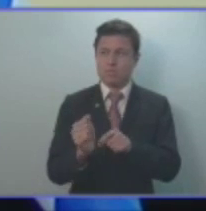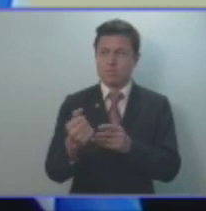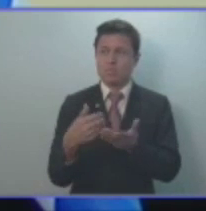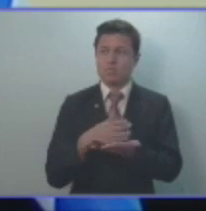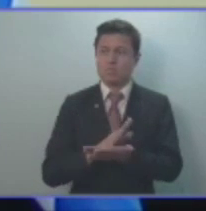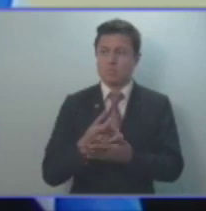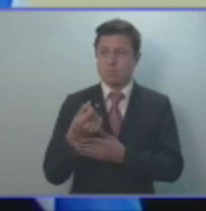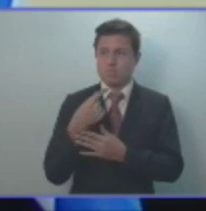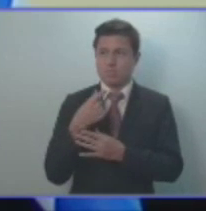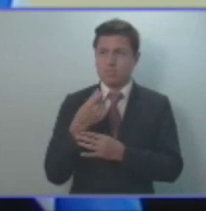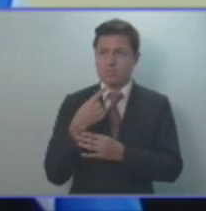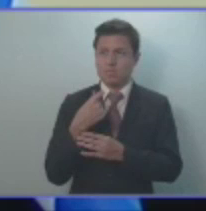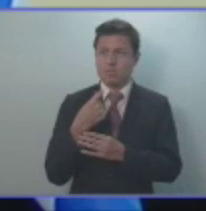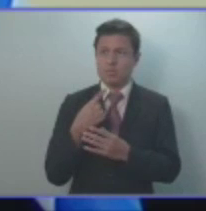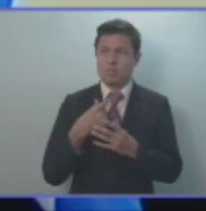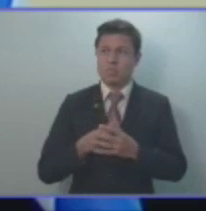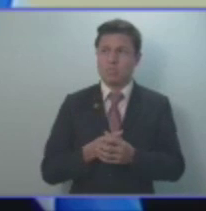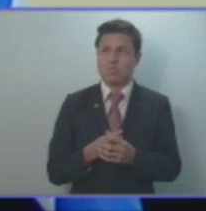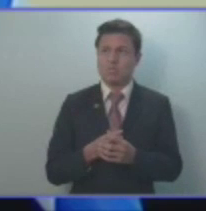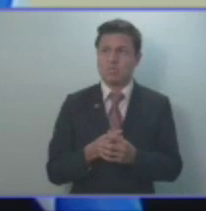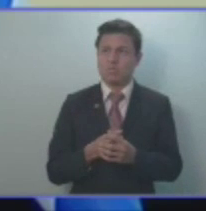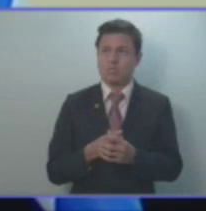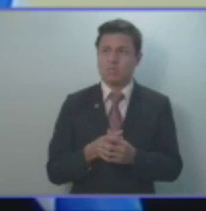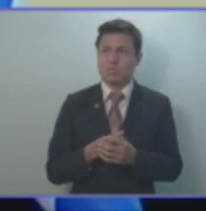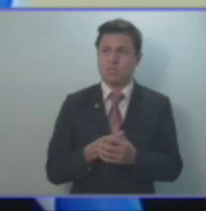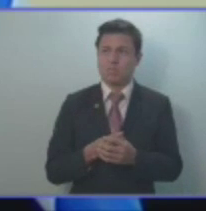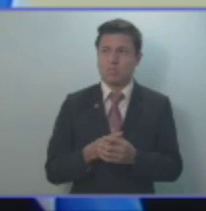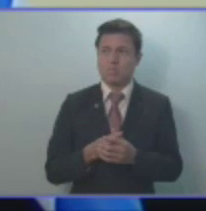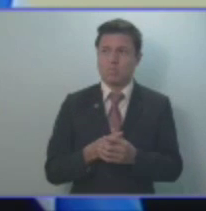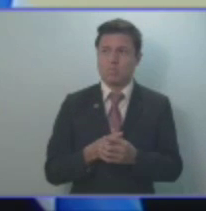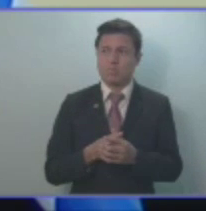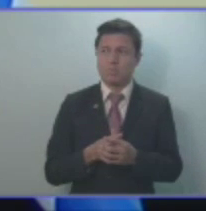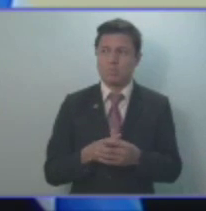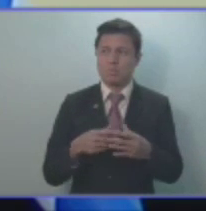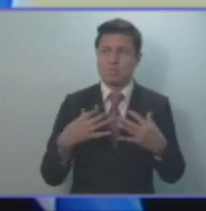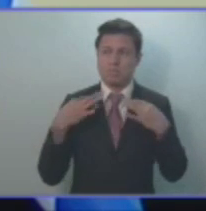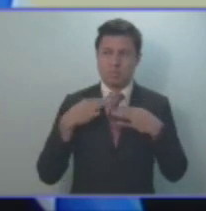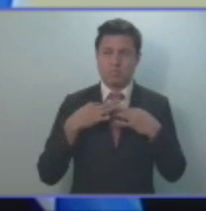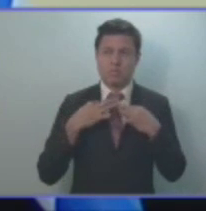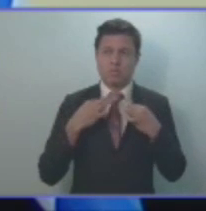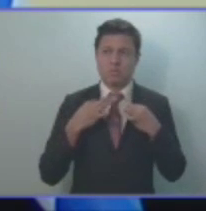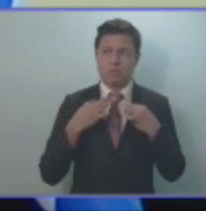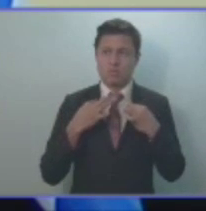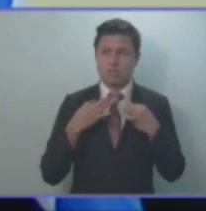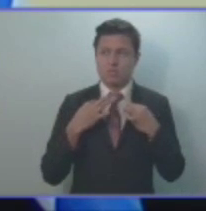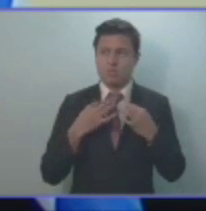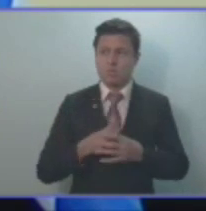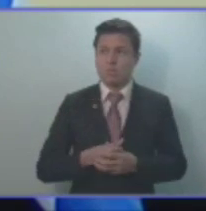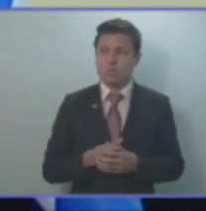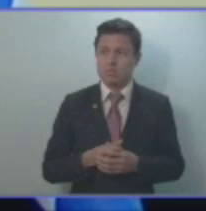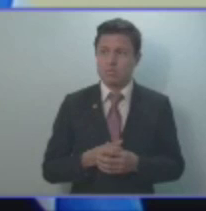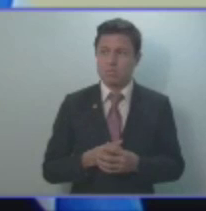medicina, espiritualidad, vivienda, arte y vestimenta.